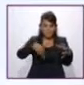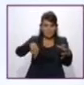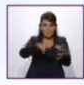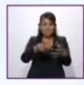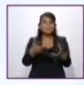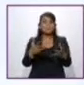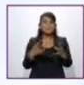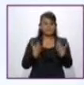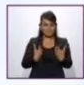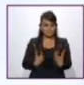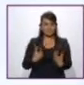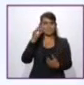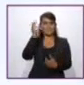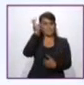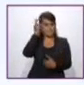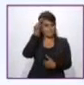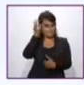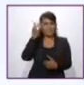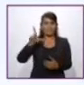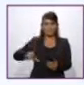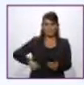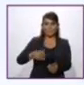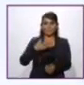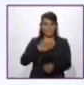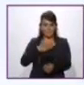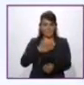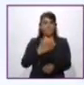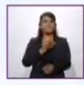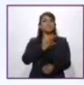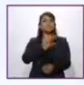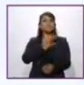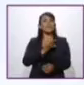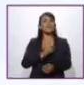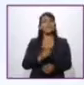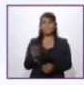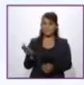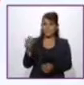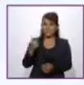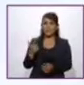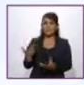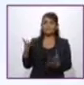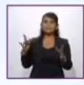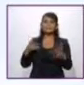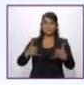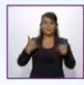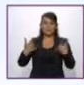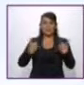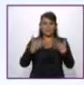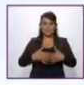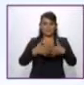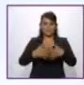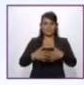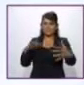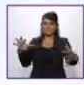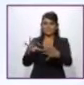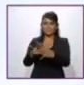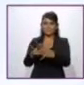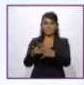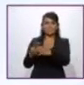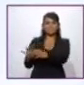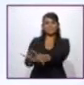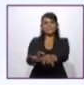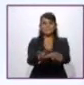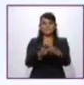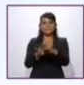su servidora, a través de mi gobierno, será la facilitadora entre los jóvenes y las empresas para generar ese